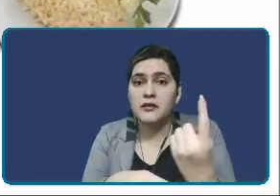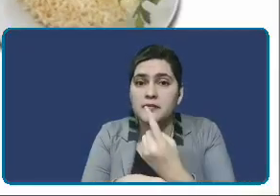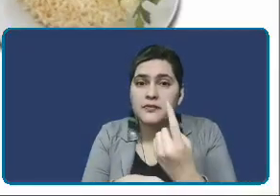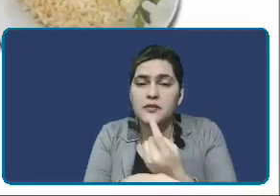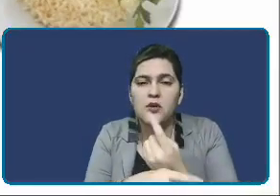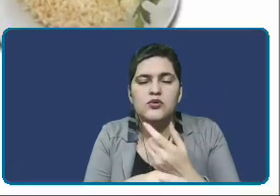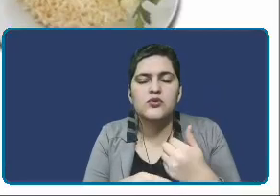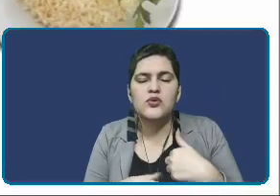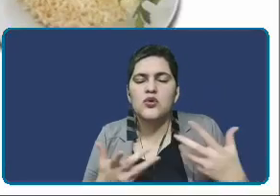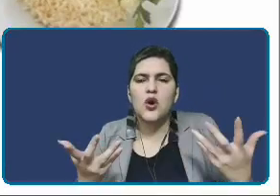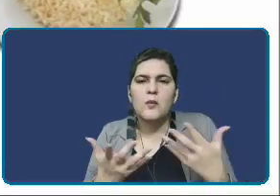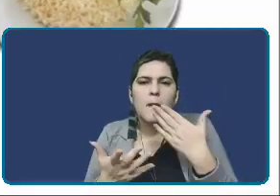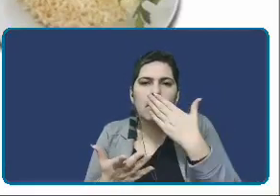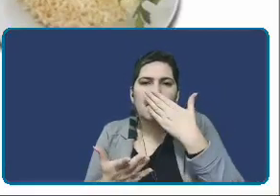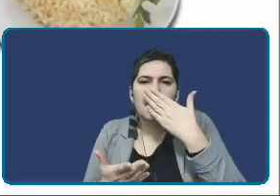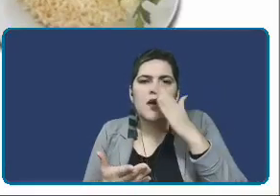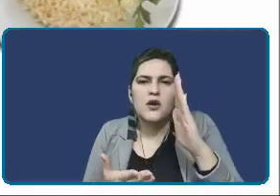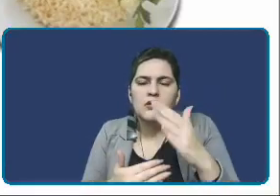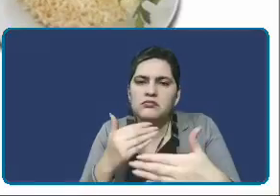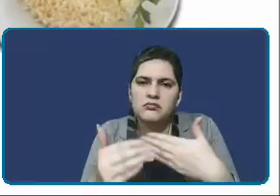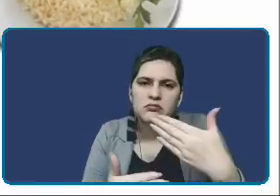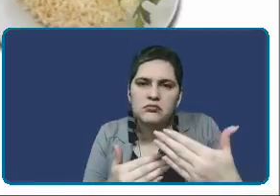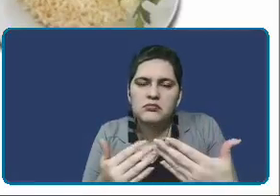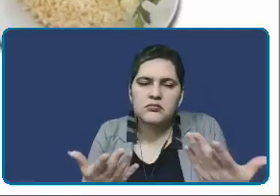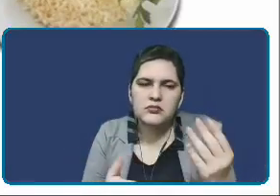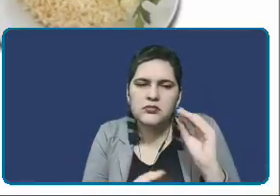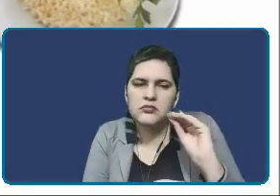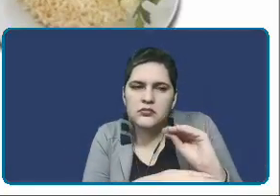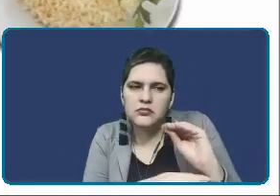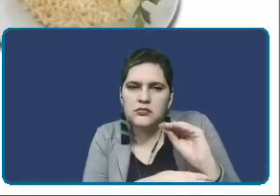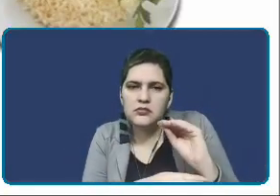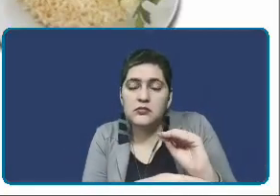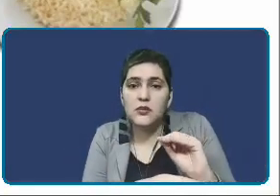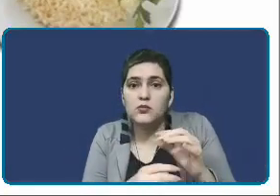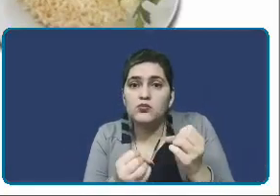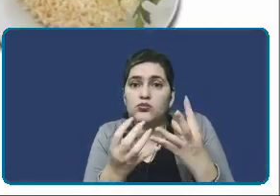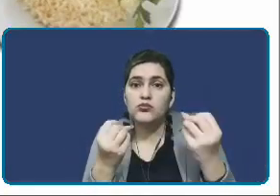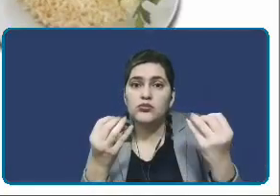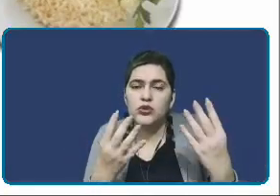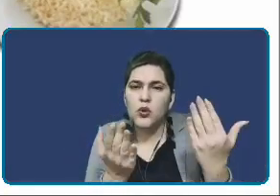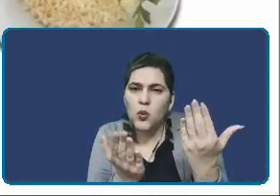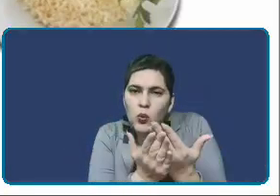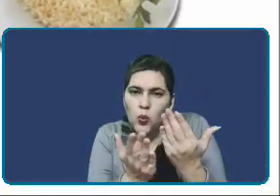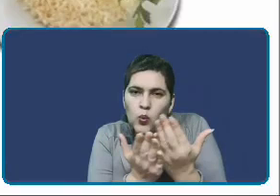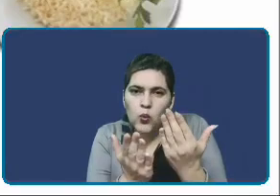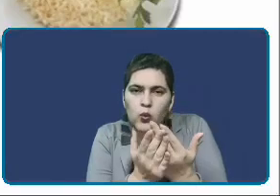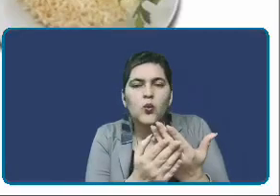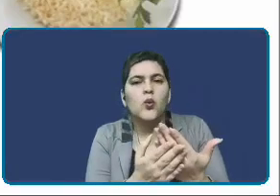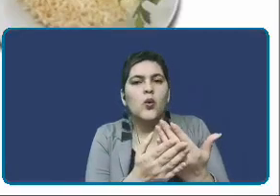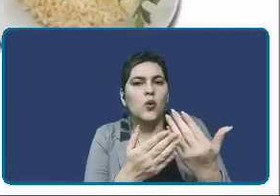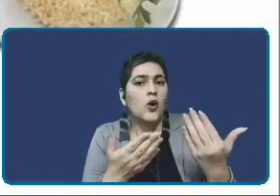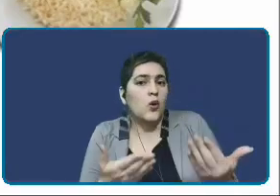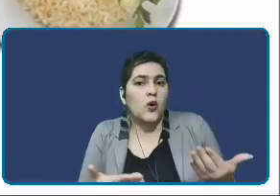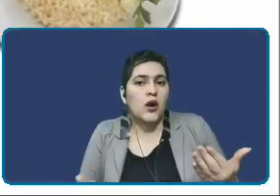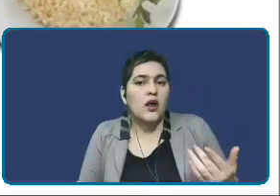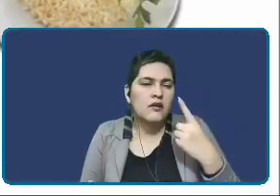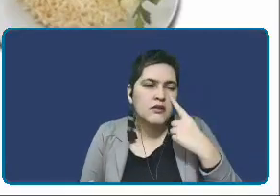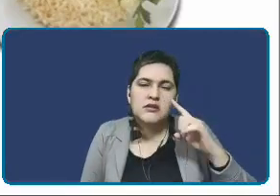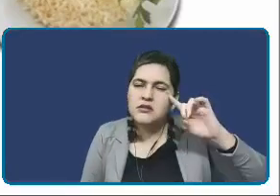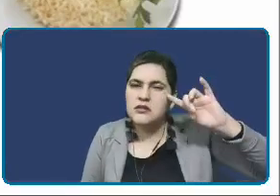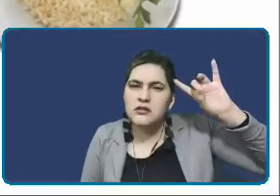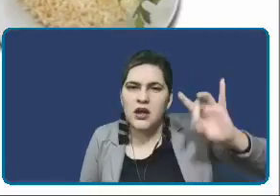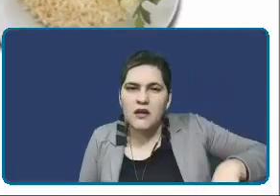esto, porque hay muchos entonces estudios actualmente y sabemos que hay ciertas vitaminas que es